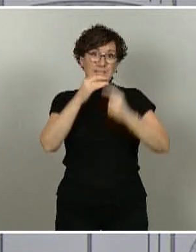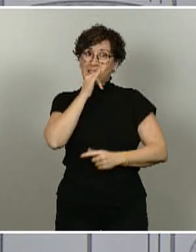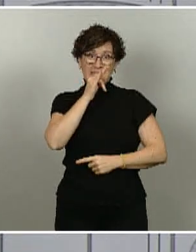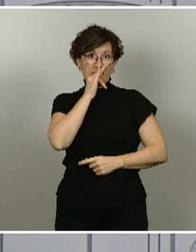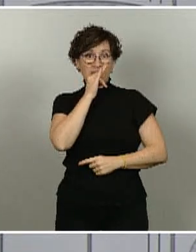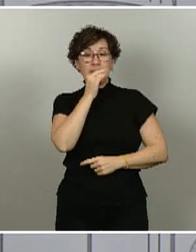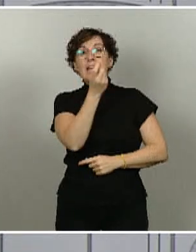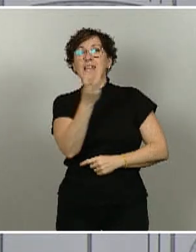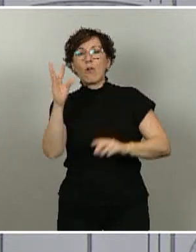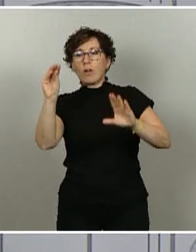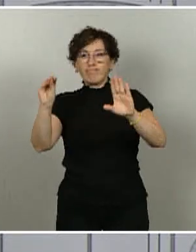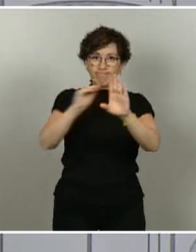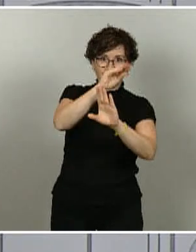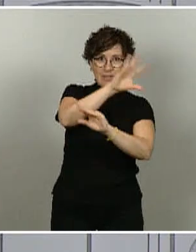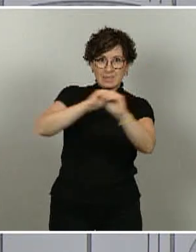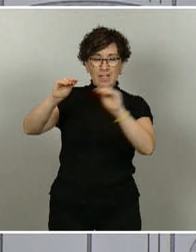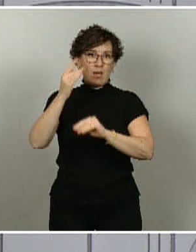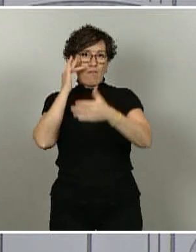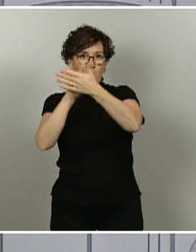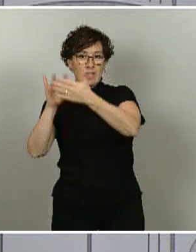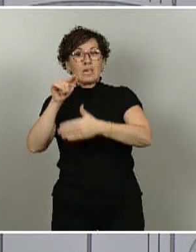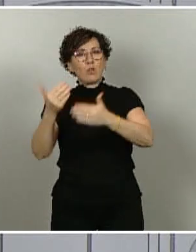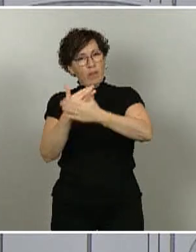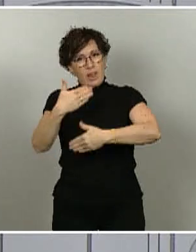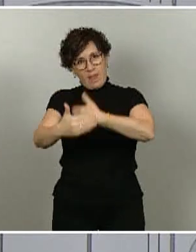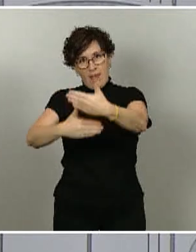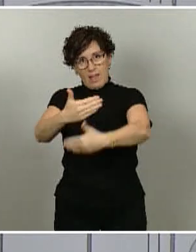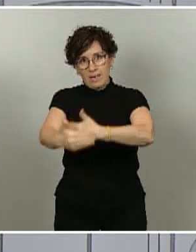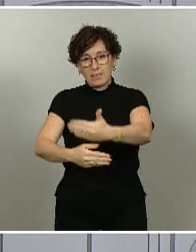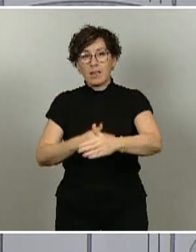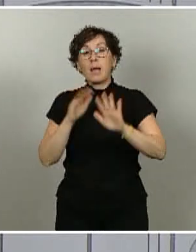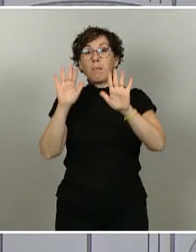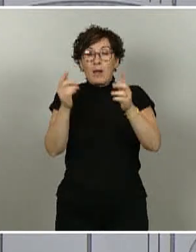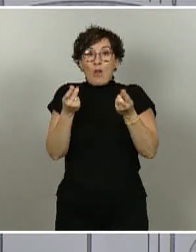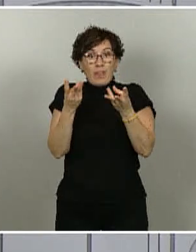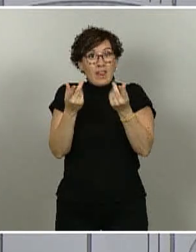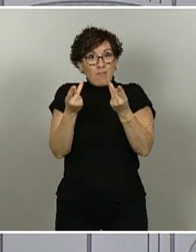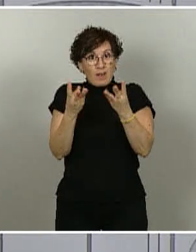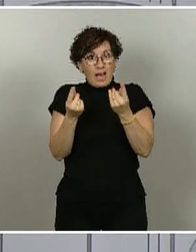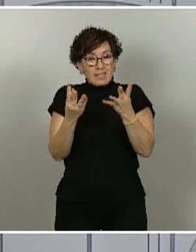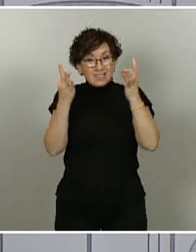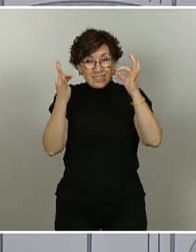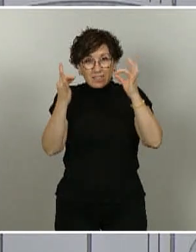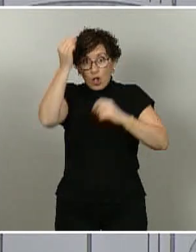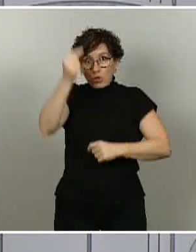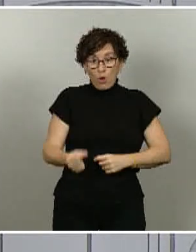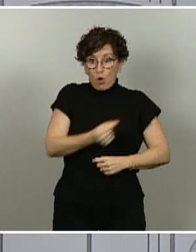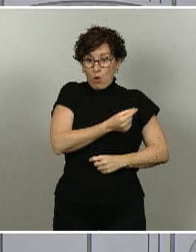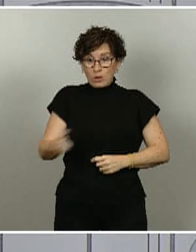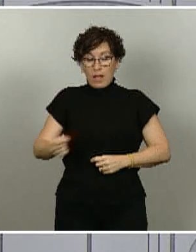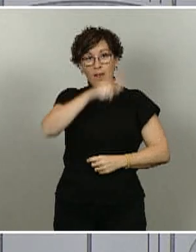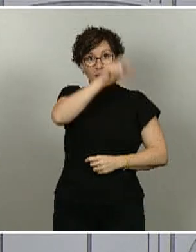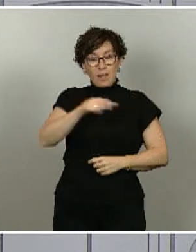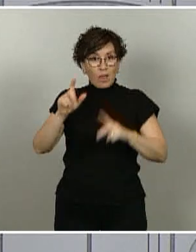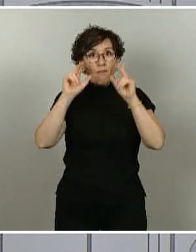reubicarlos. Este proceso va a seguir todavía unos días, pero las cifras respecto a los totales de fallecidos